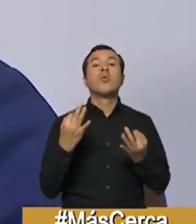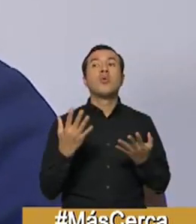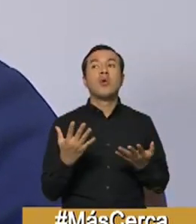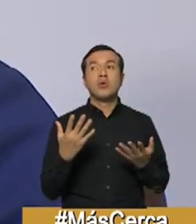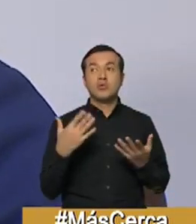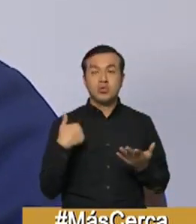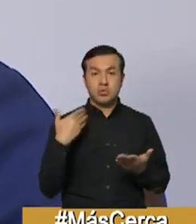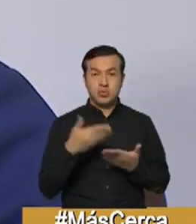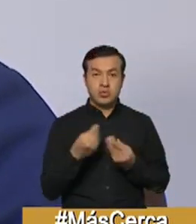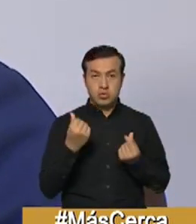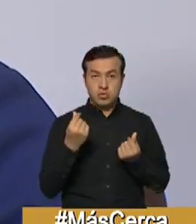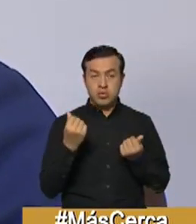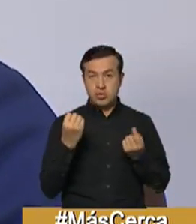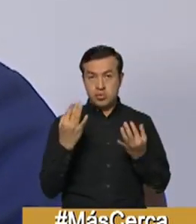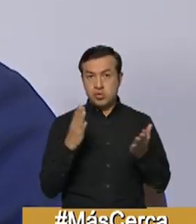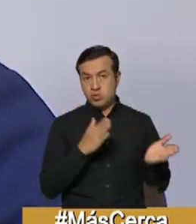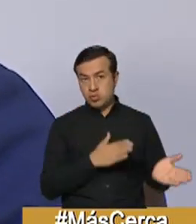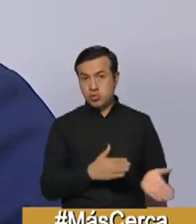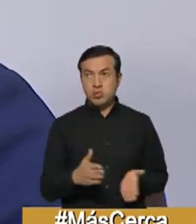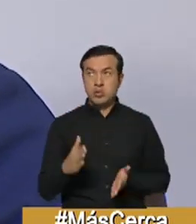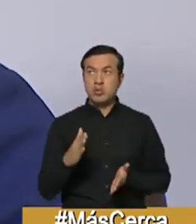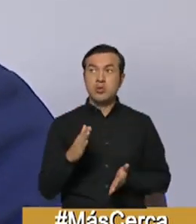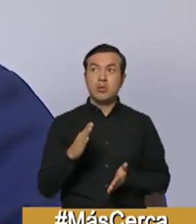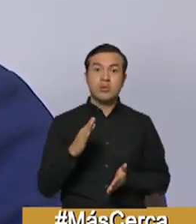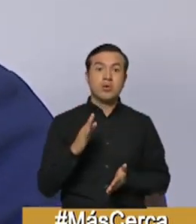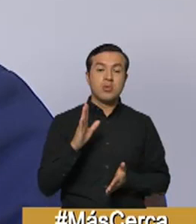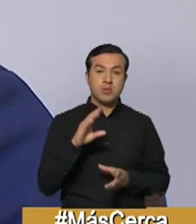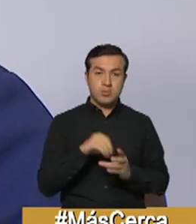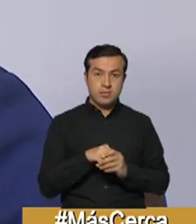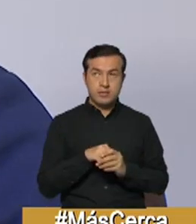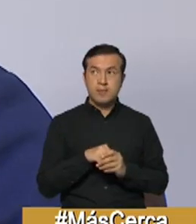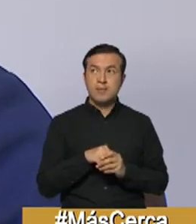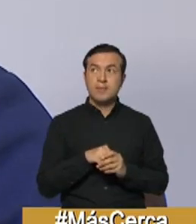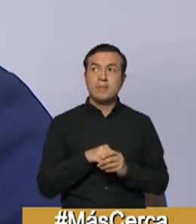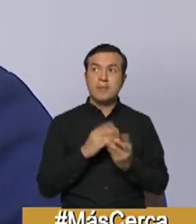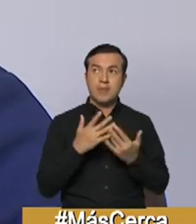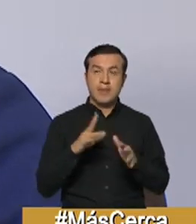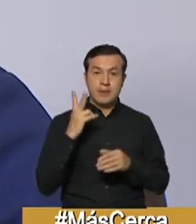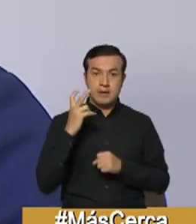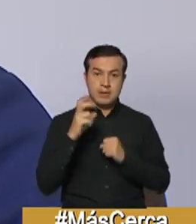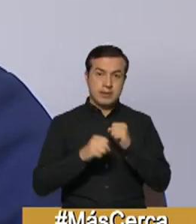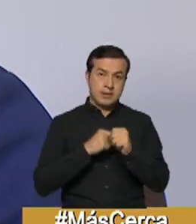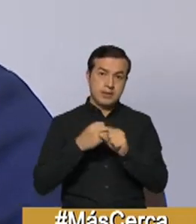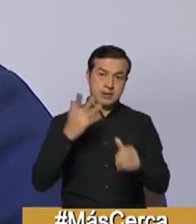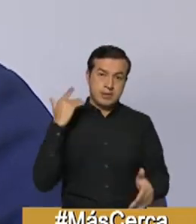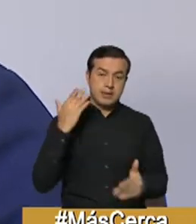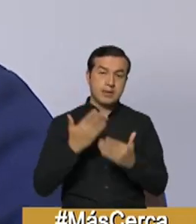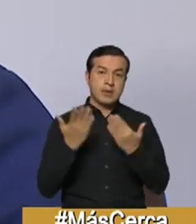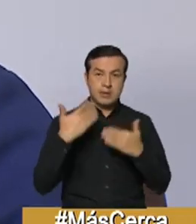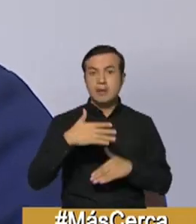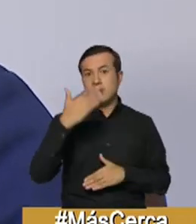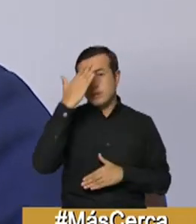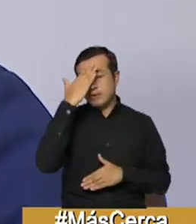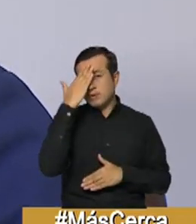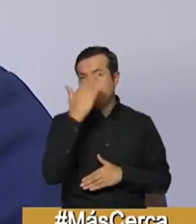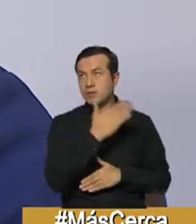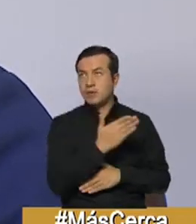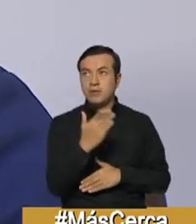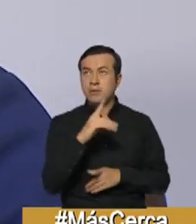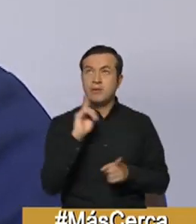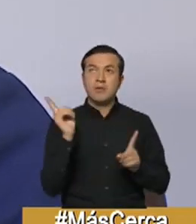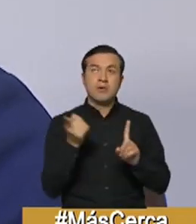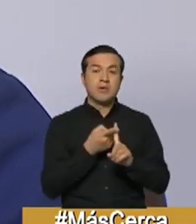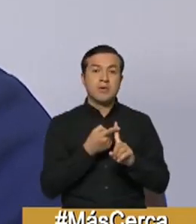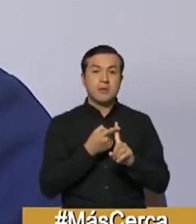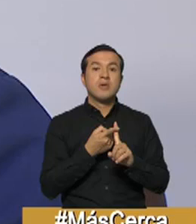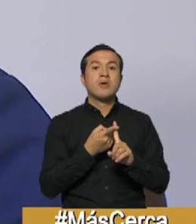queda? Bueno, nosotros, esta clínica funciona, de lo que tengo entendido, ya 12 años aproximadamente. Entonces, empezó